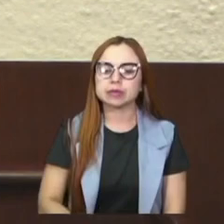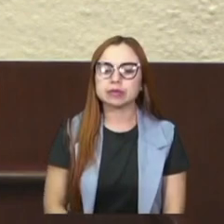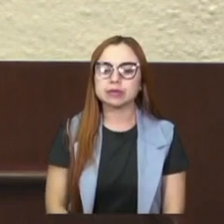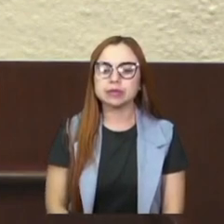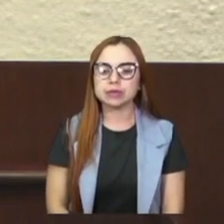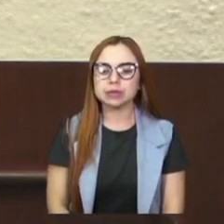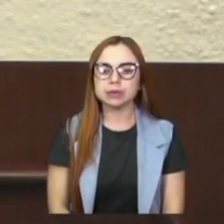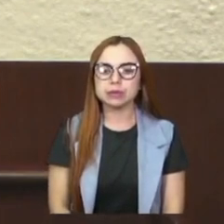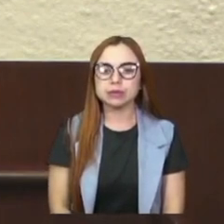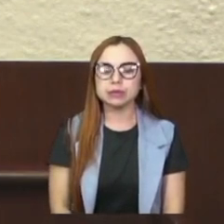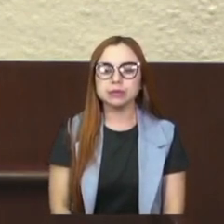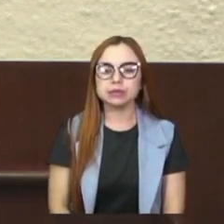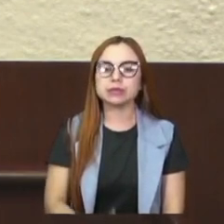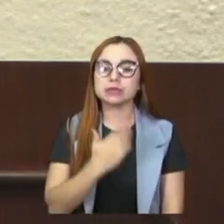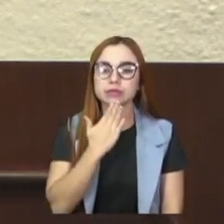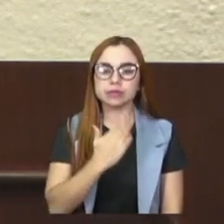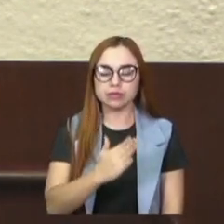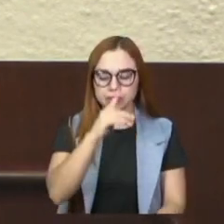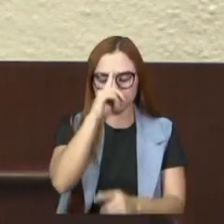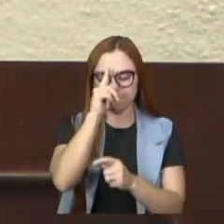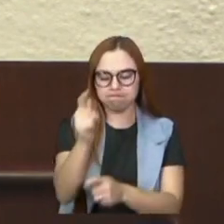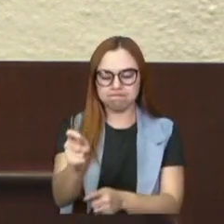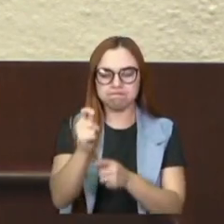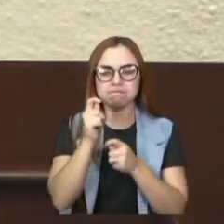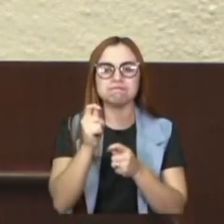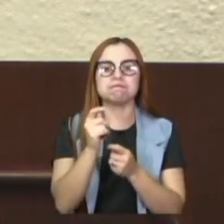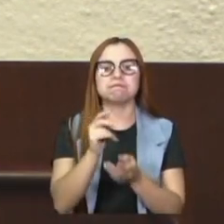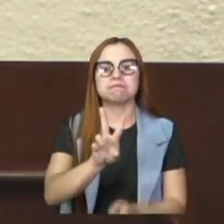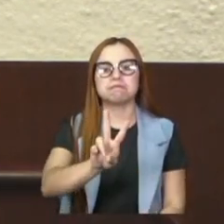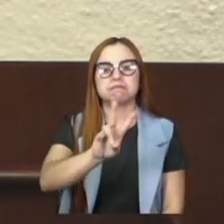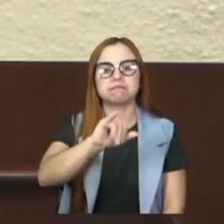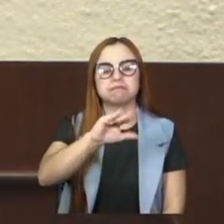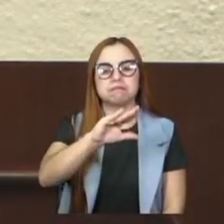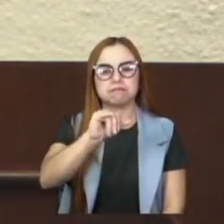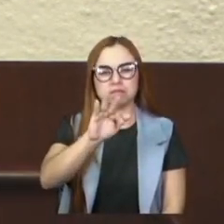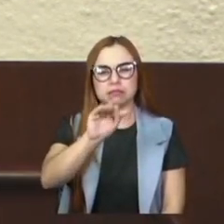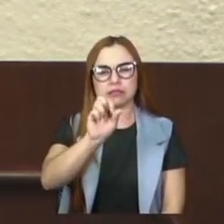A usted, honorable, tiene la palabra el honorable Víctor Castillo.